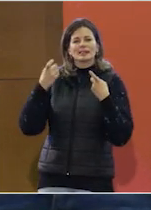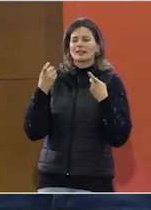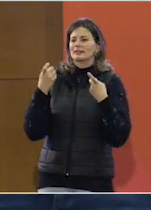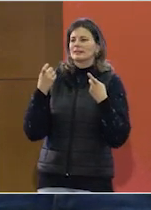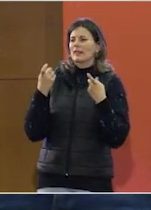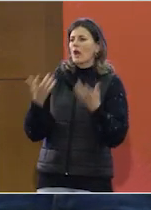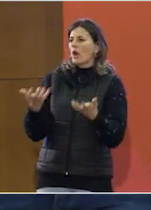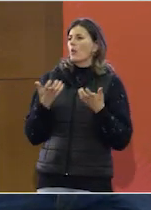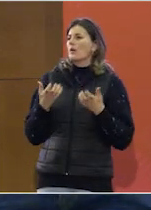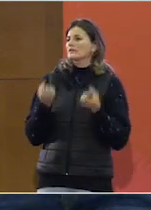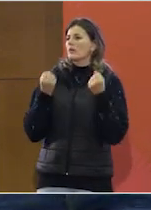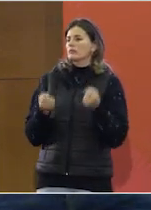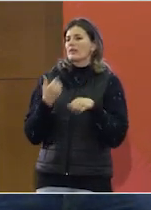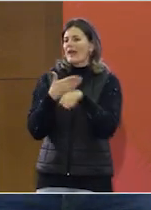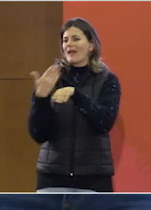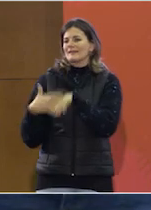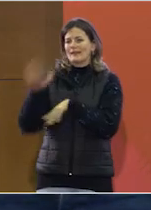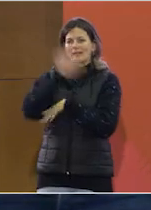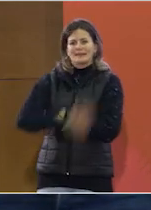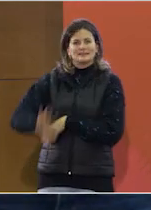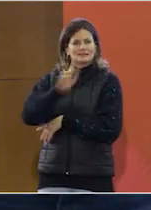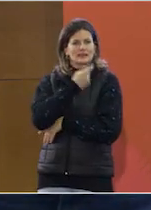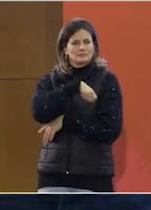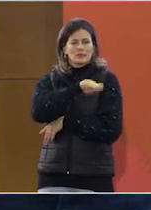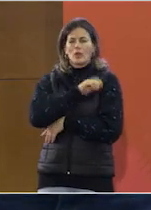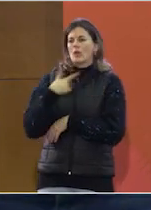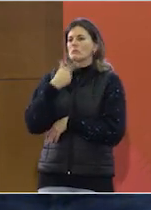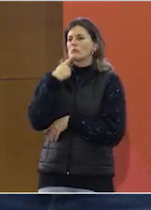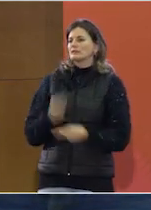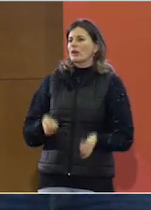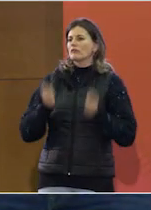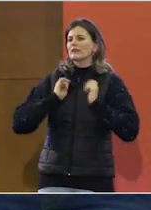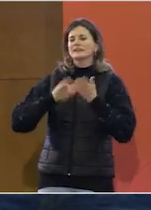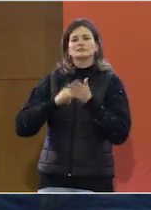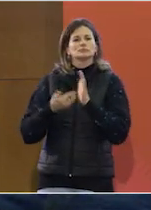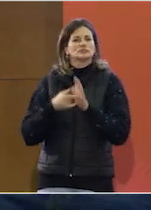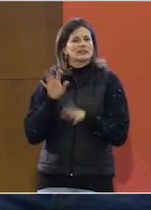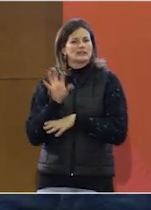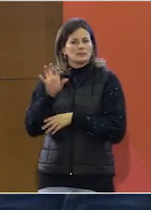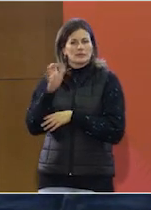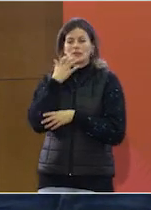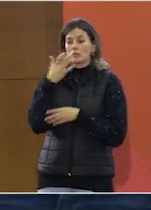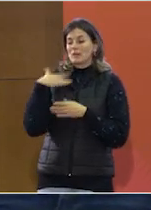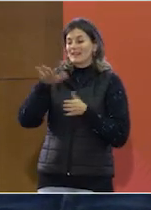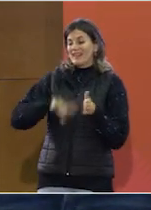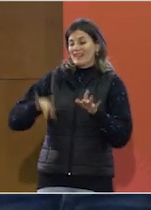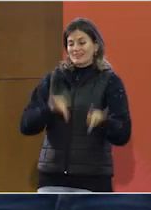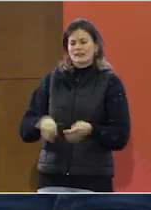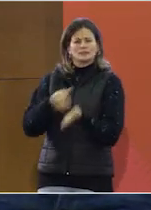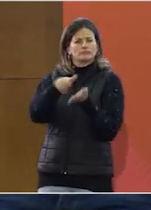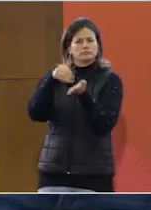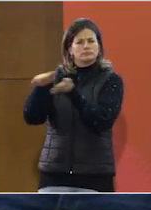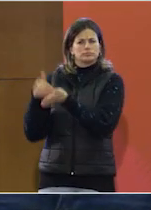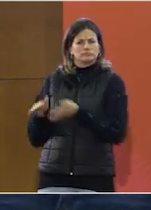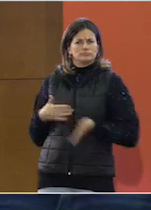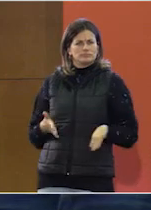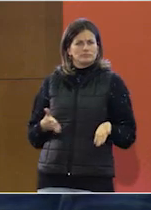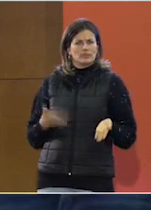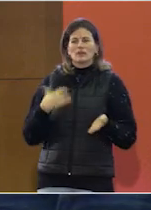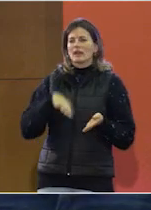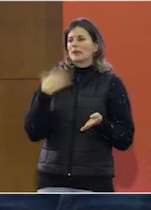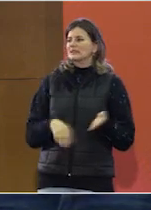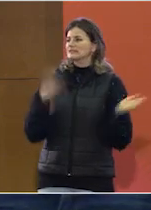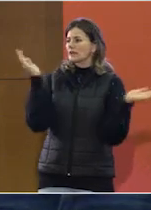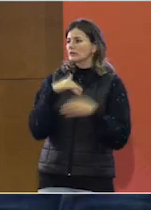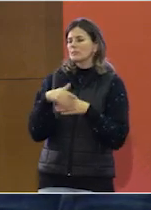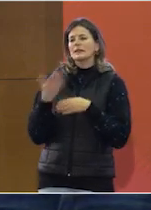poder en el resto del Estado. ¿Eso qué significa? Un fracaso en su proyecto de país cuando excluyen territorios, cuando son incapaces de tener